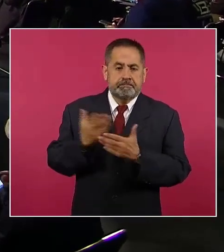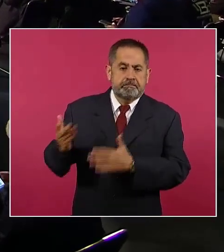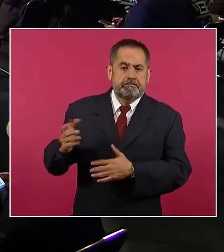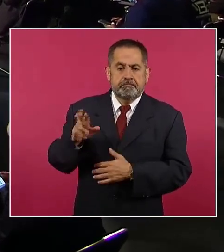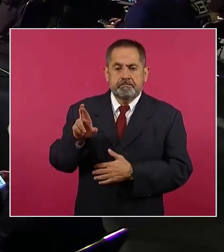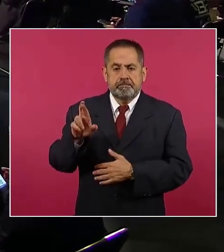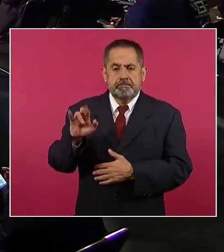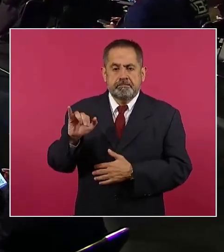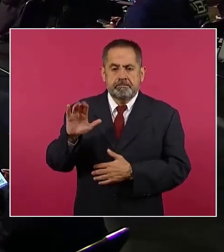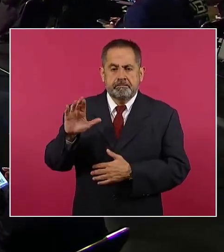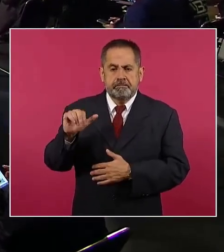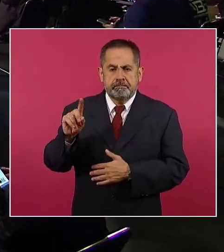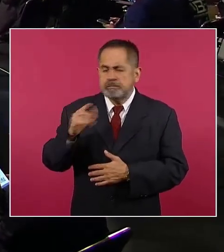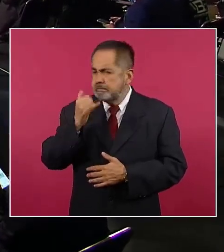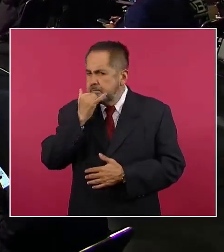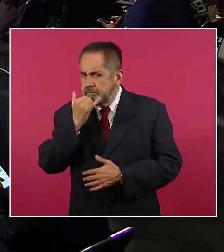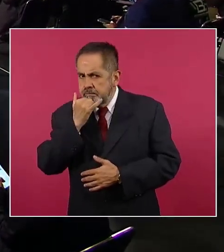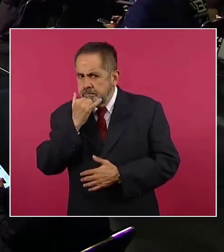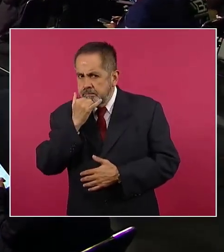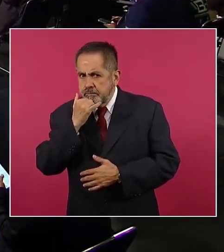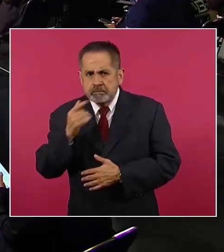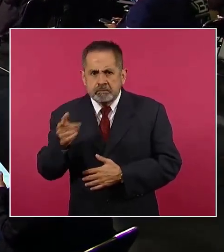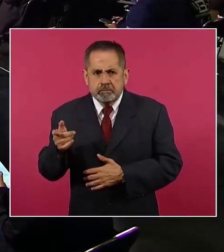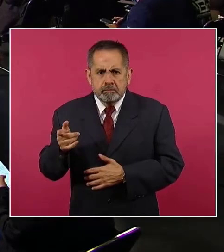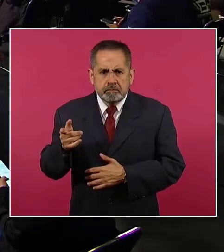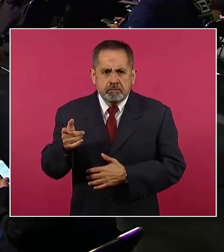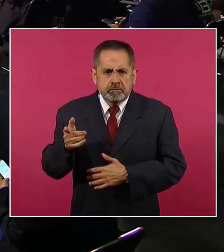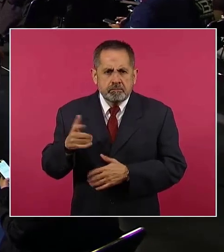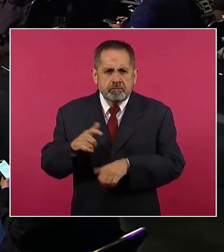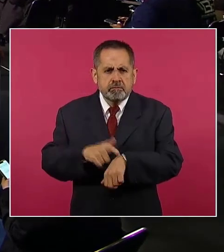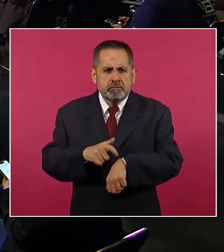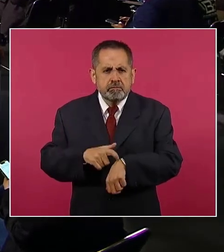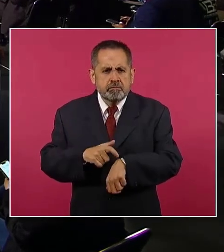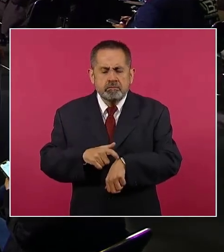o tenemos problema la hora.